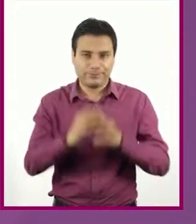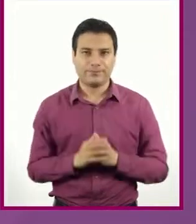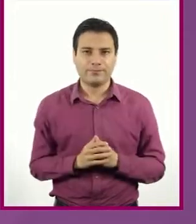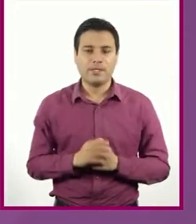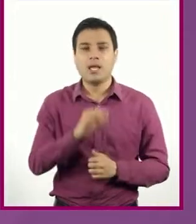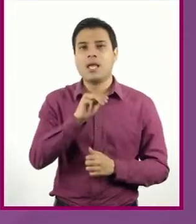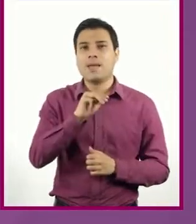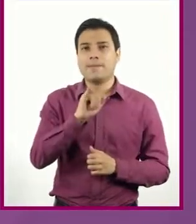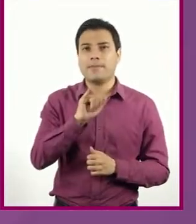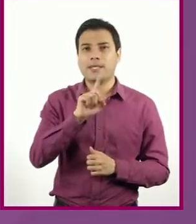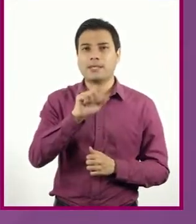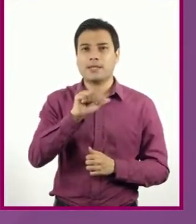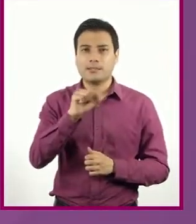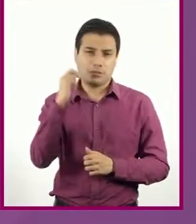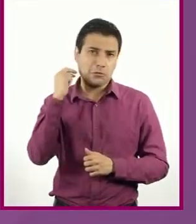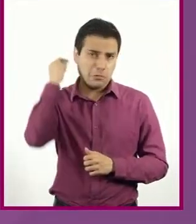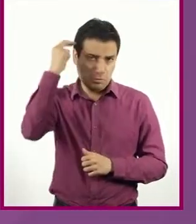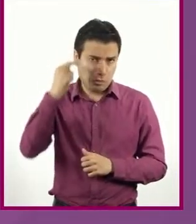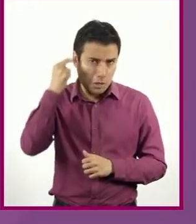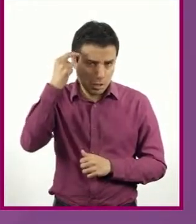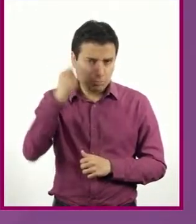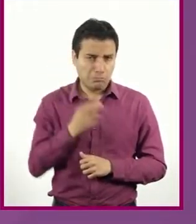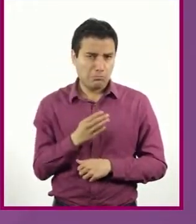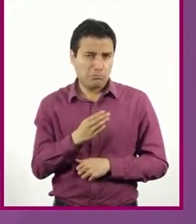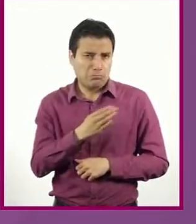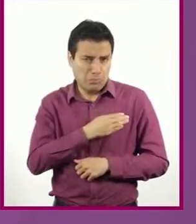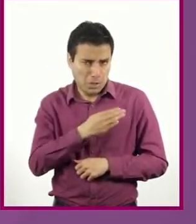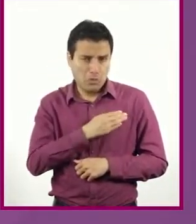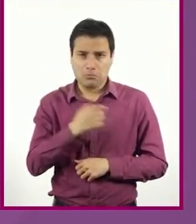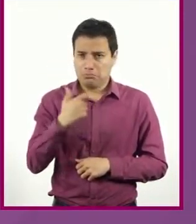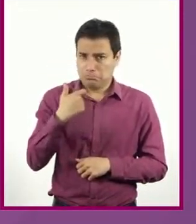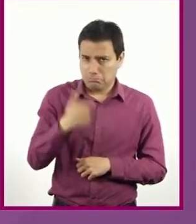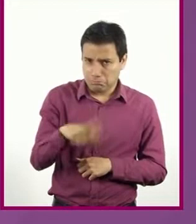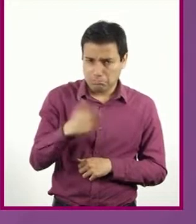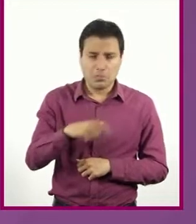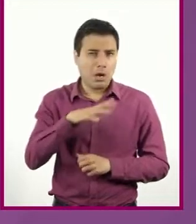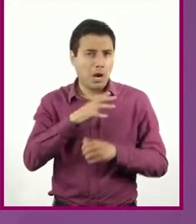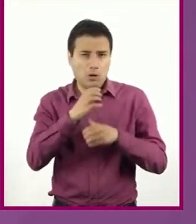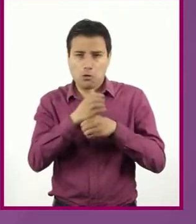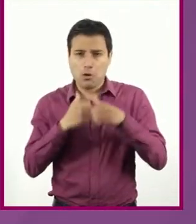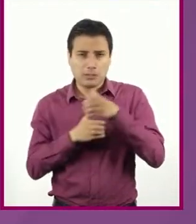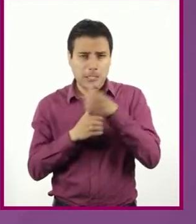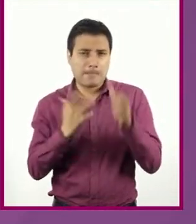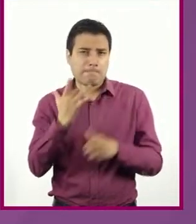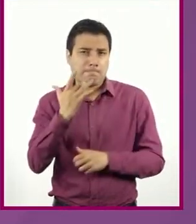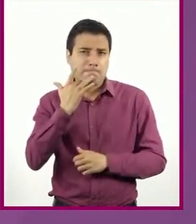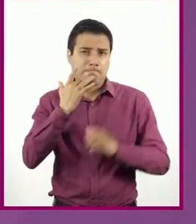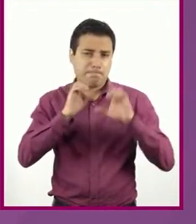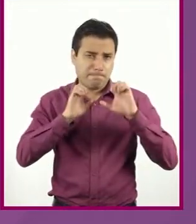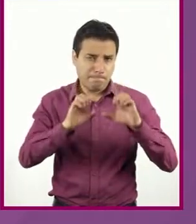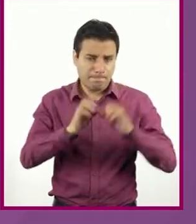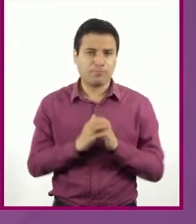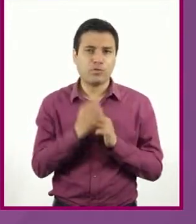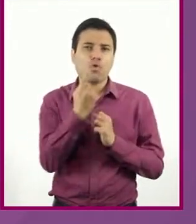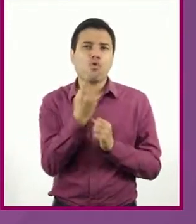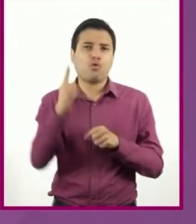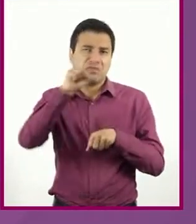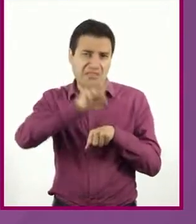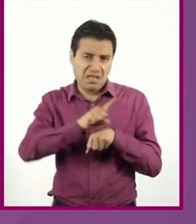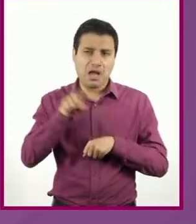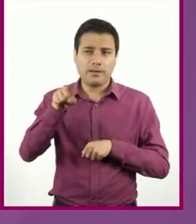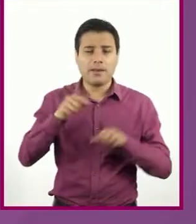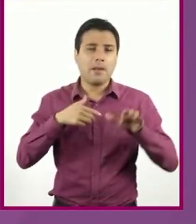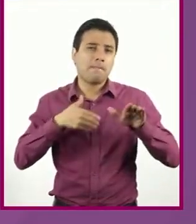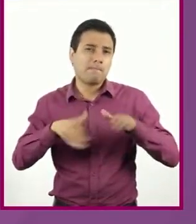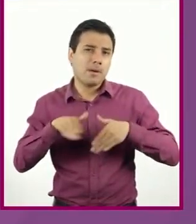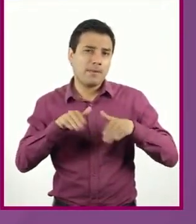Midas era un rey de gran fortuna, poseedor de todo tipo de objetos lujosos. Un día, mientras paseaba,